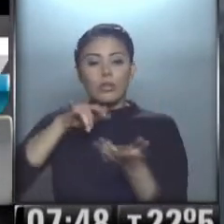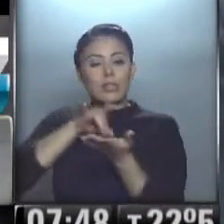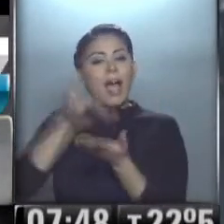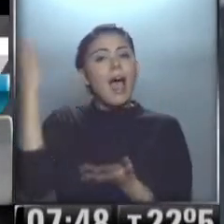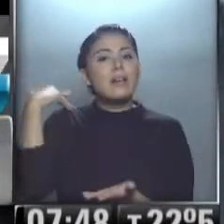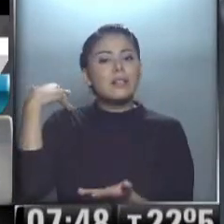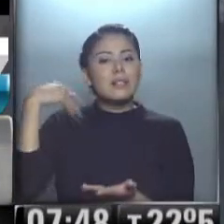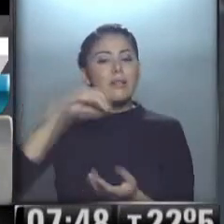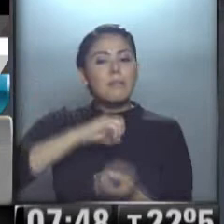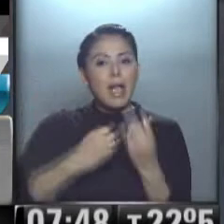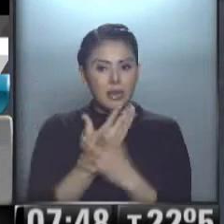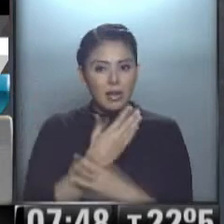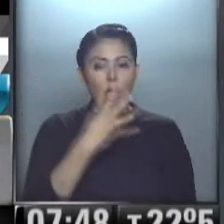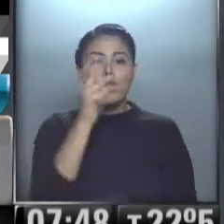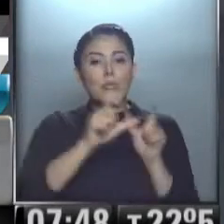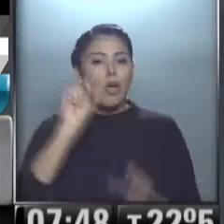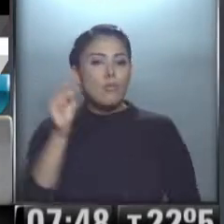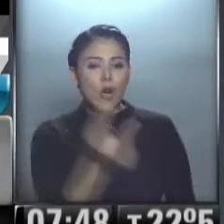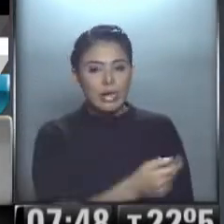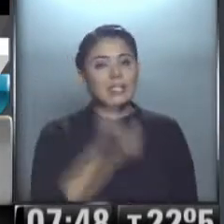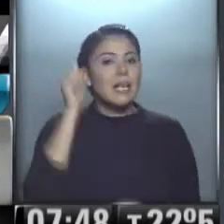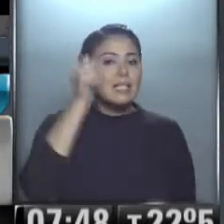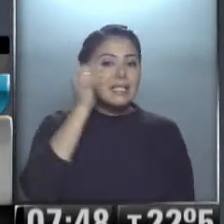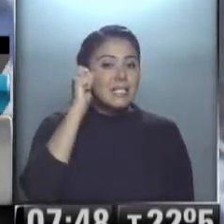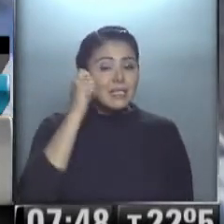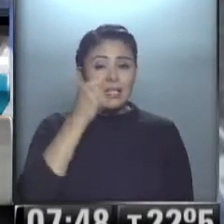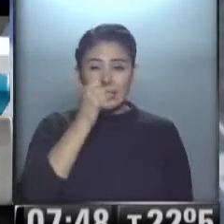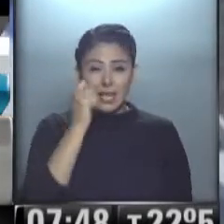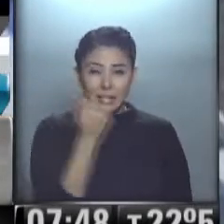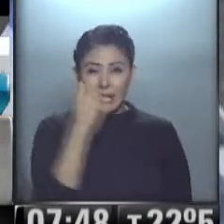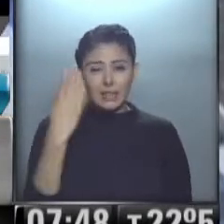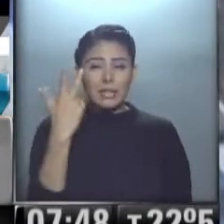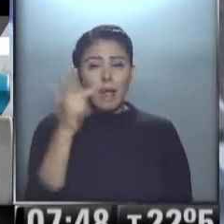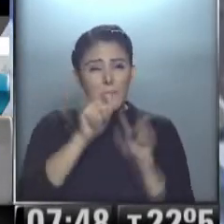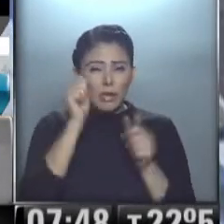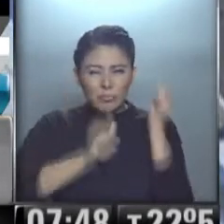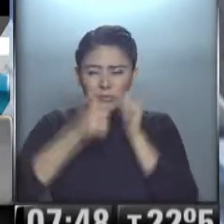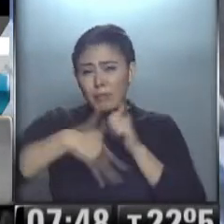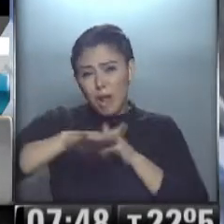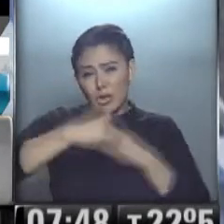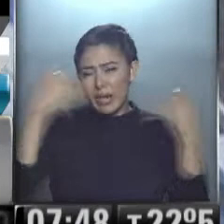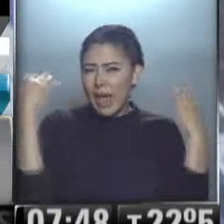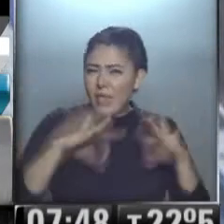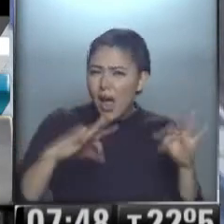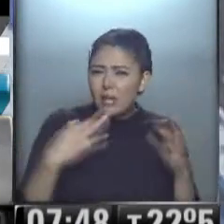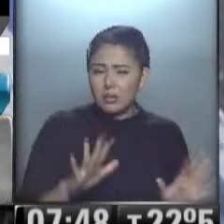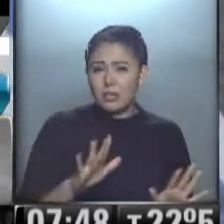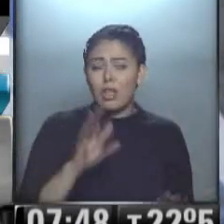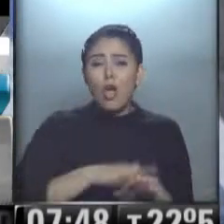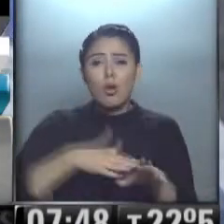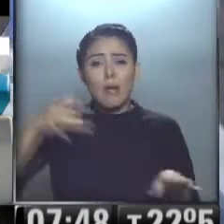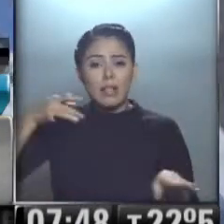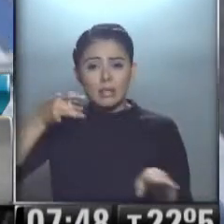la mañana. 4 personas murieron y 63 sufrieron heridas en 11 casos de gravedad cuando un tren suburbano de Nueva